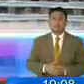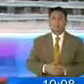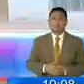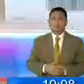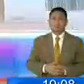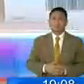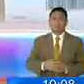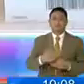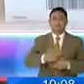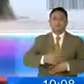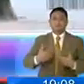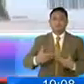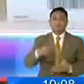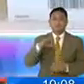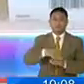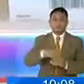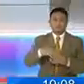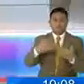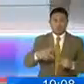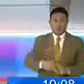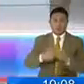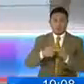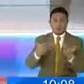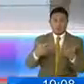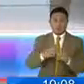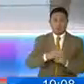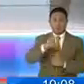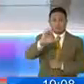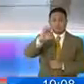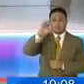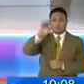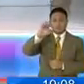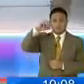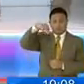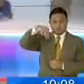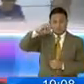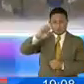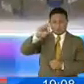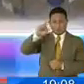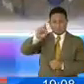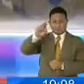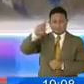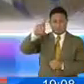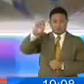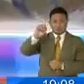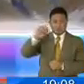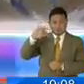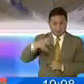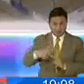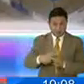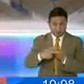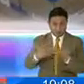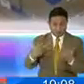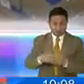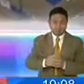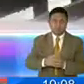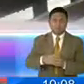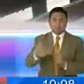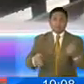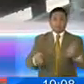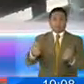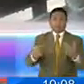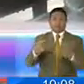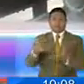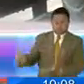electoral inició en el Centro de Convenciones y Exposiciones Semexpo, ubicado en el noroccidente de Quito. En camiones se embarcaban los